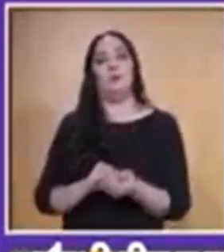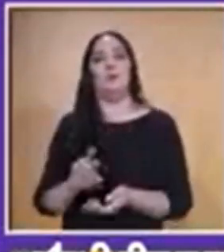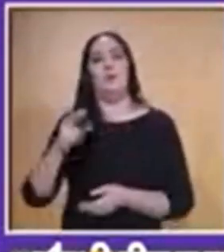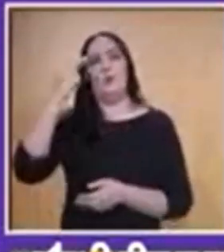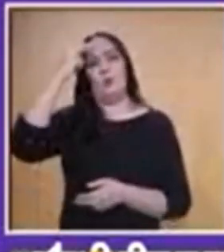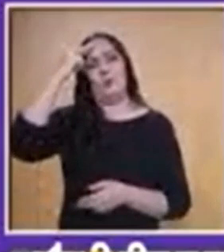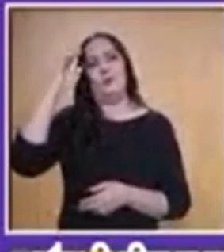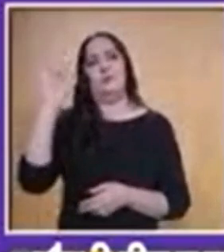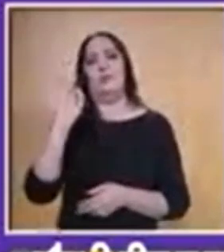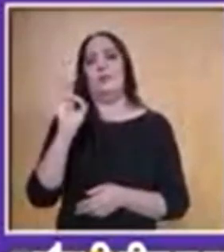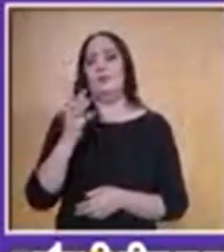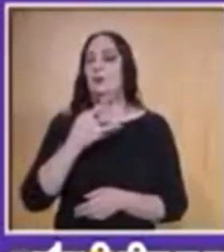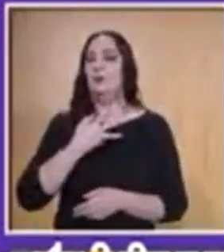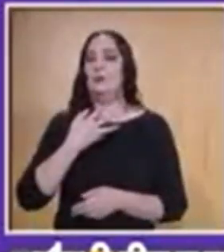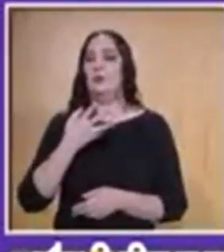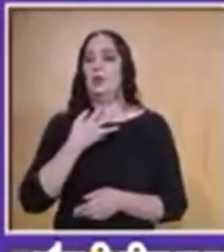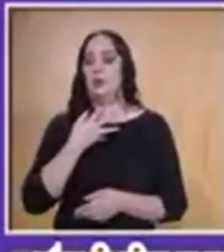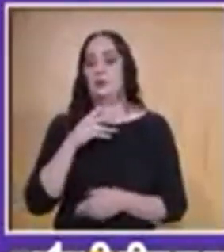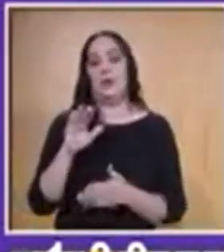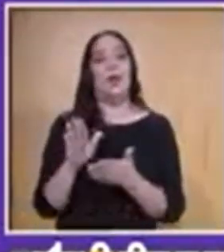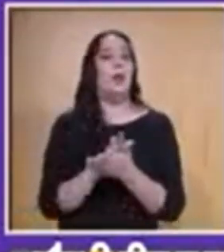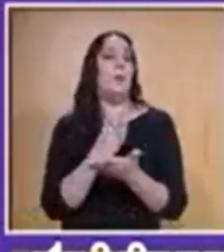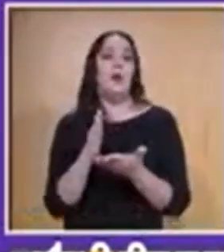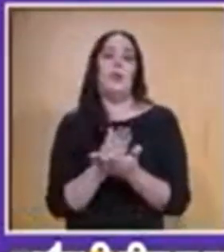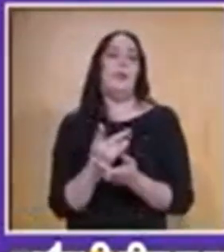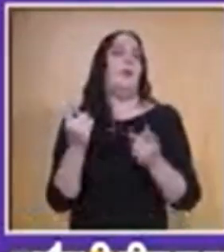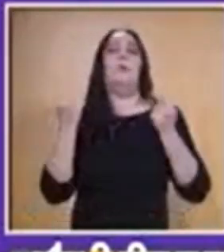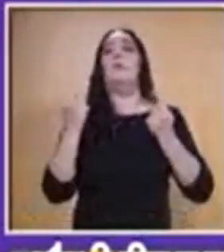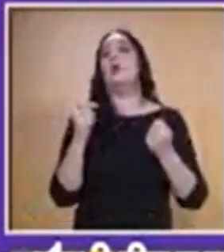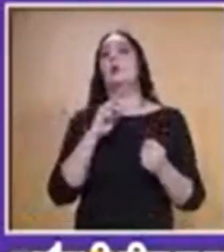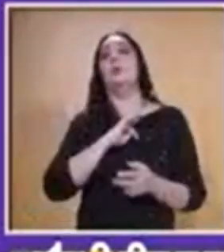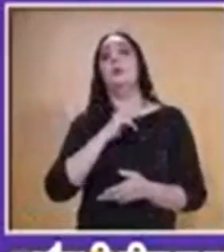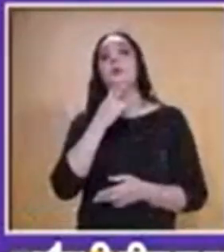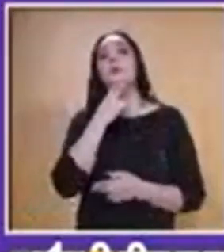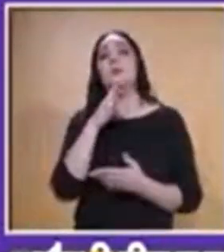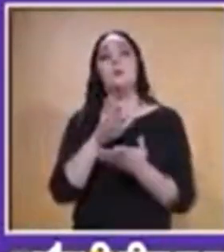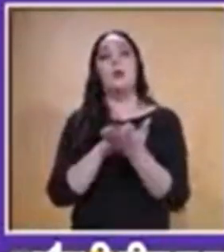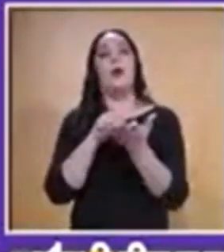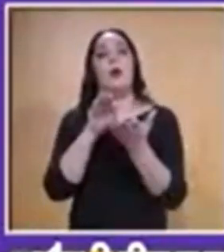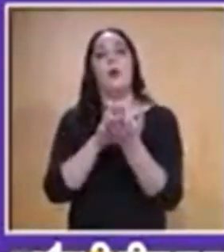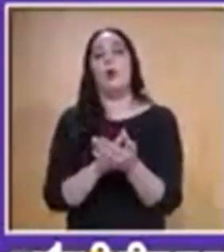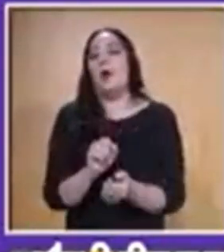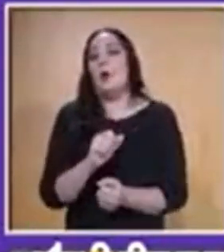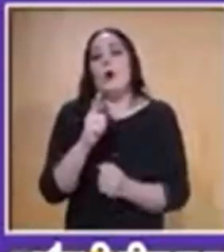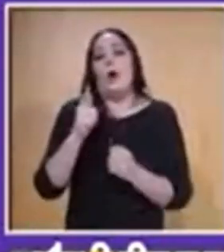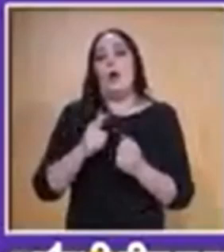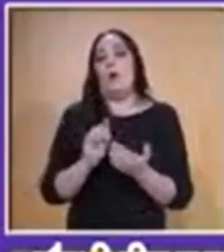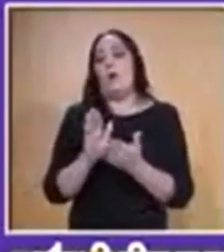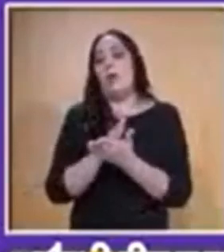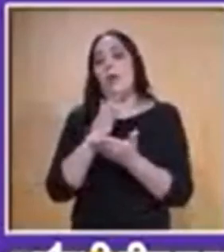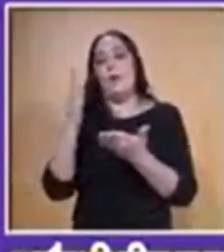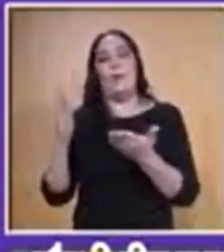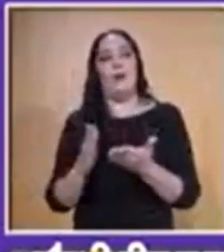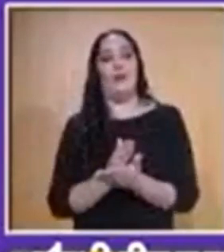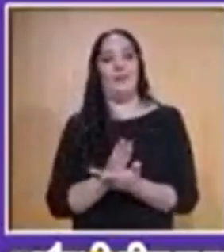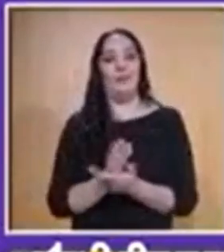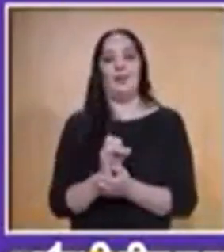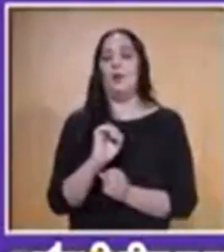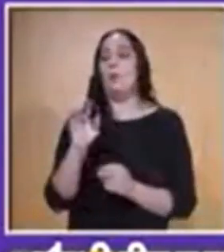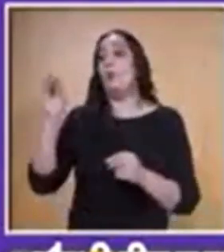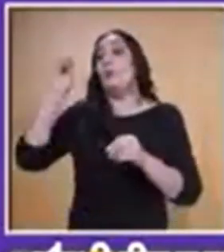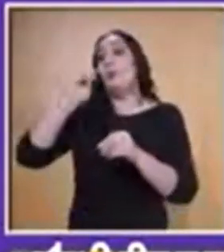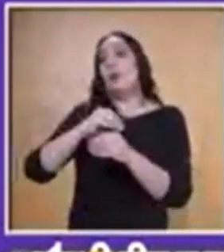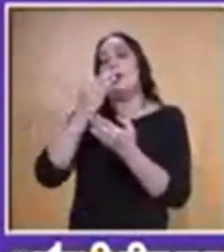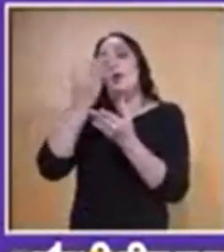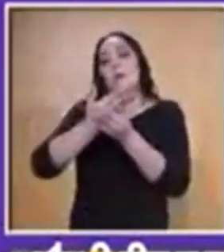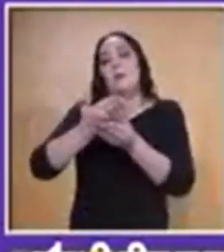no tienes exactamente la libreta de ciencias naturales, puedes utilizar una hoja o cualquier otra libreta y posteriormente anexarlo a tu